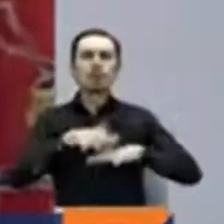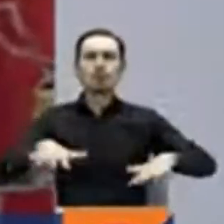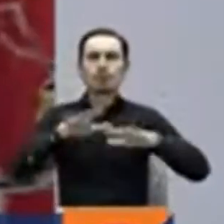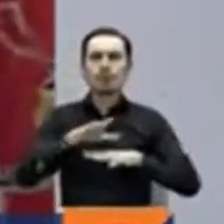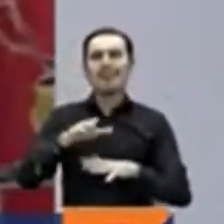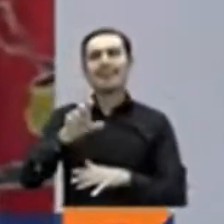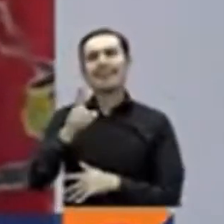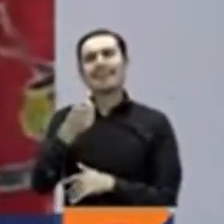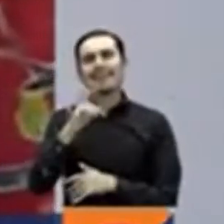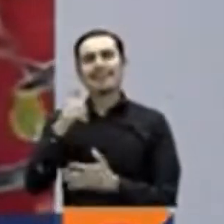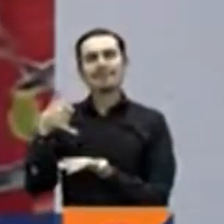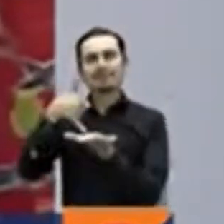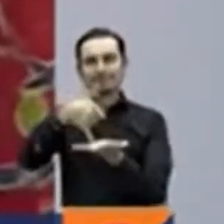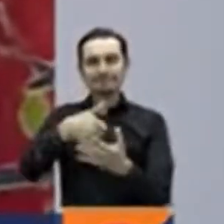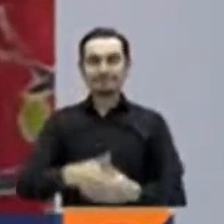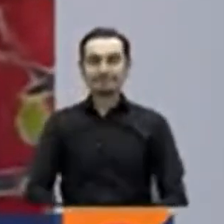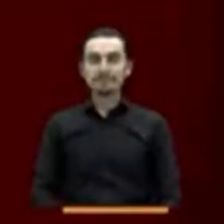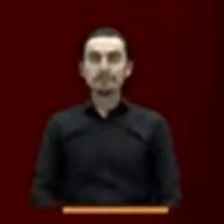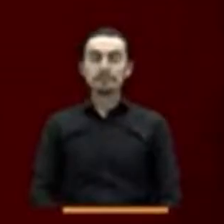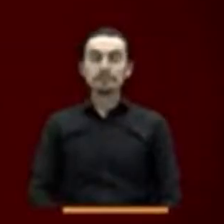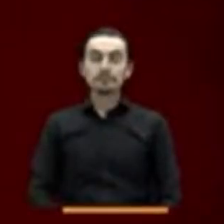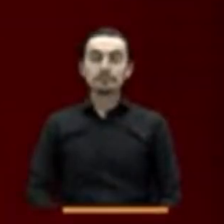música.